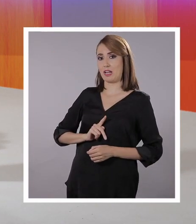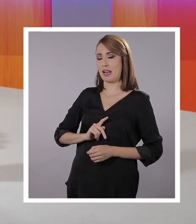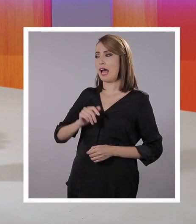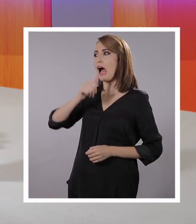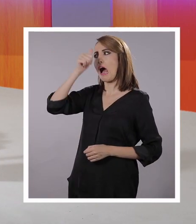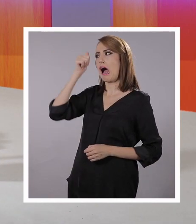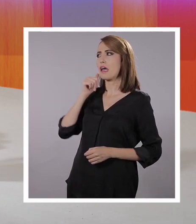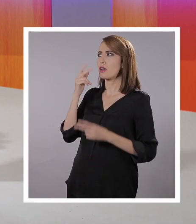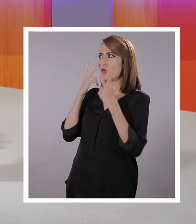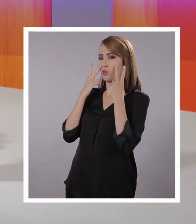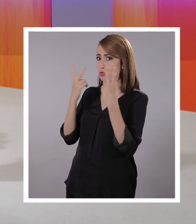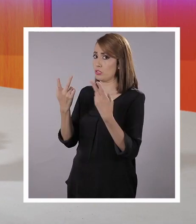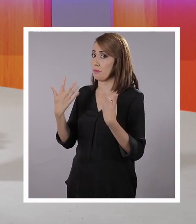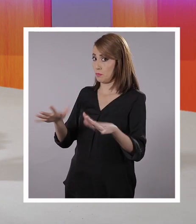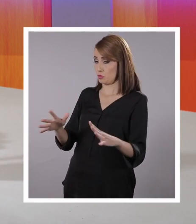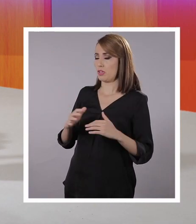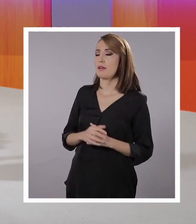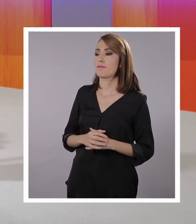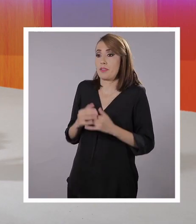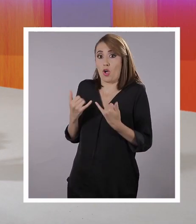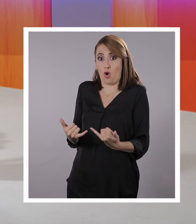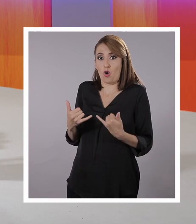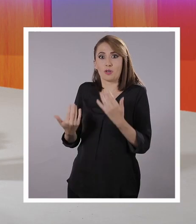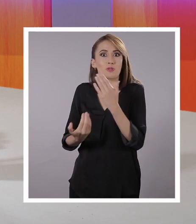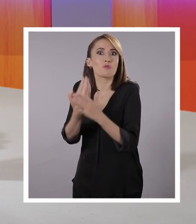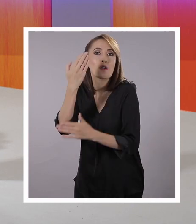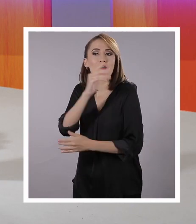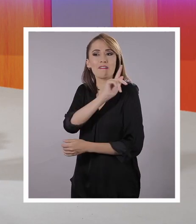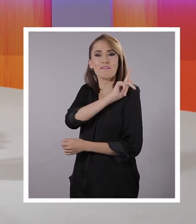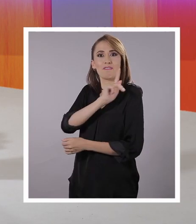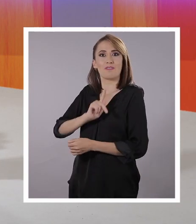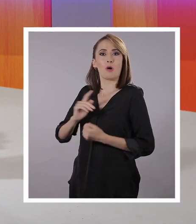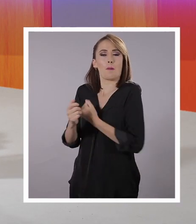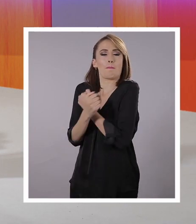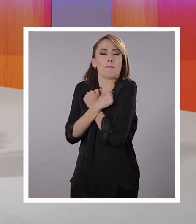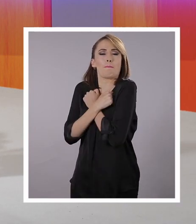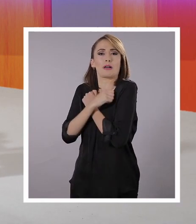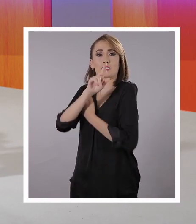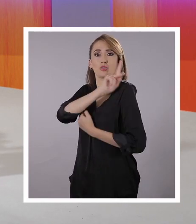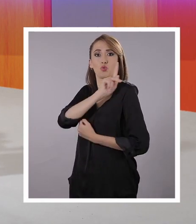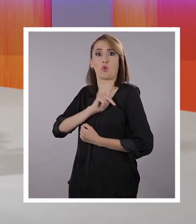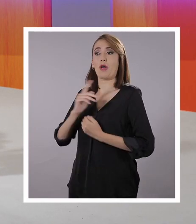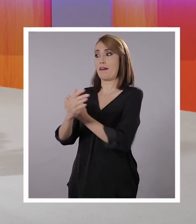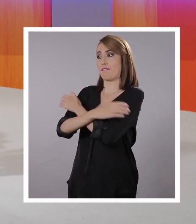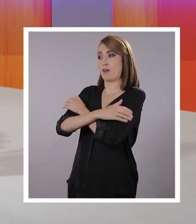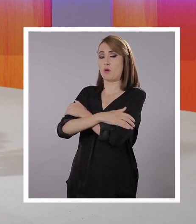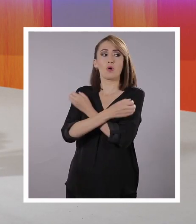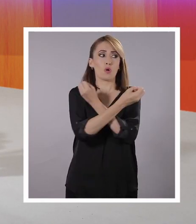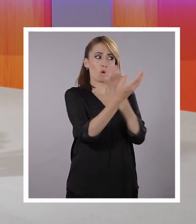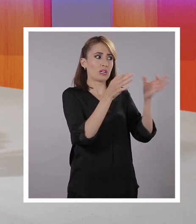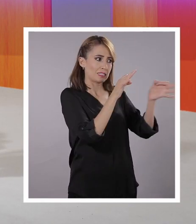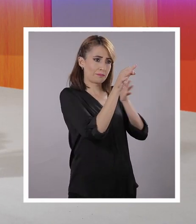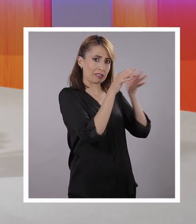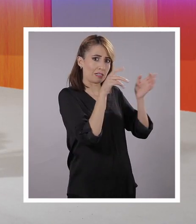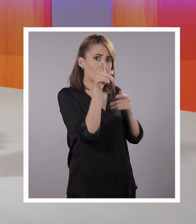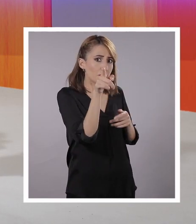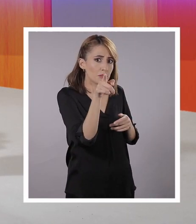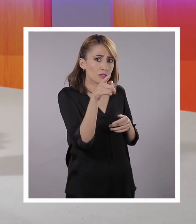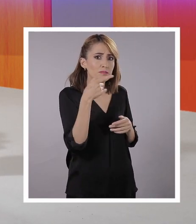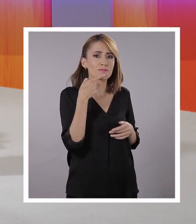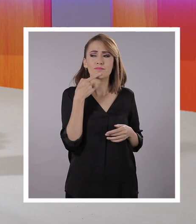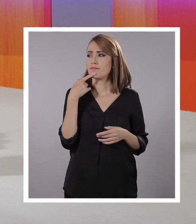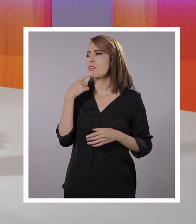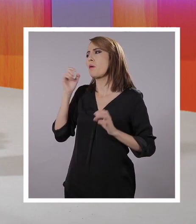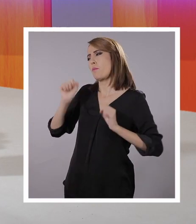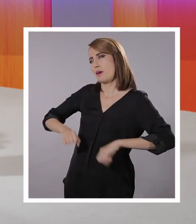empezamos a llevarnos súper bien y hoy tenemos un saludo. ¿Está listo, profe? Perfecto. ¿Y si les explicamos primero a ellos? Bueno, está